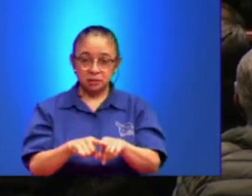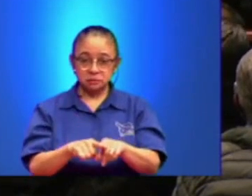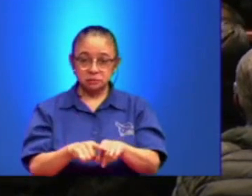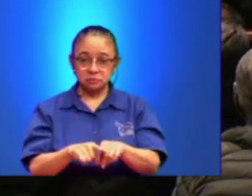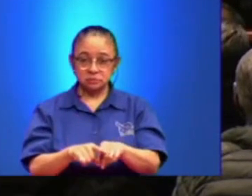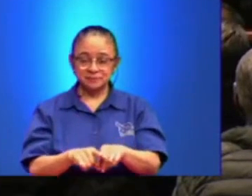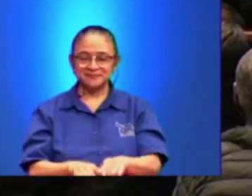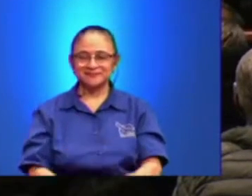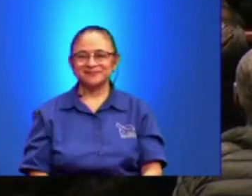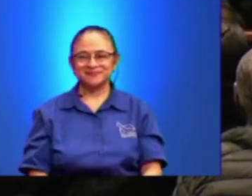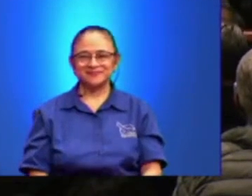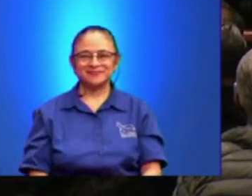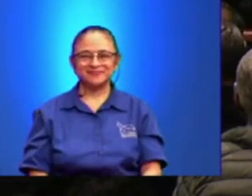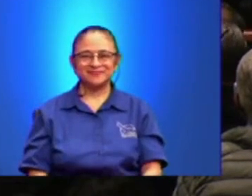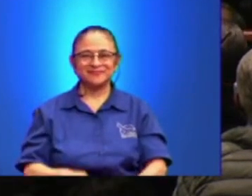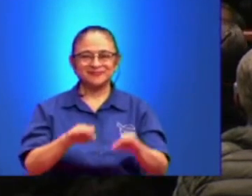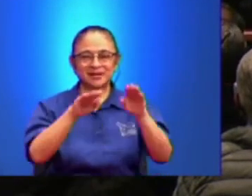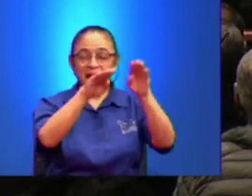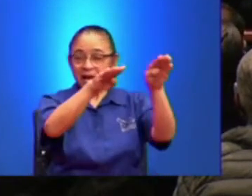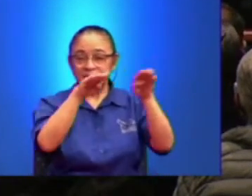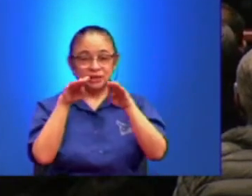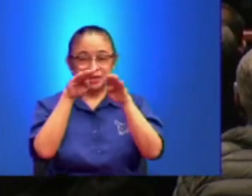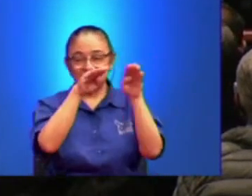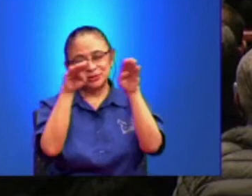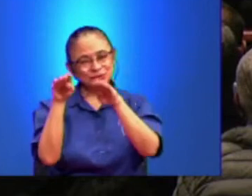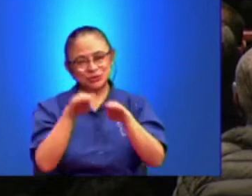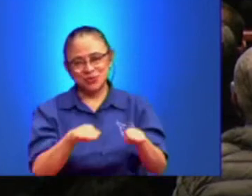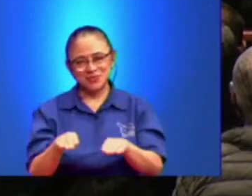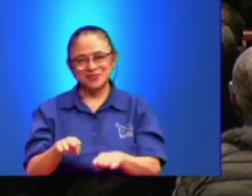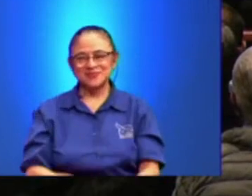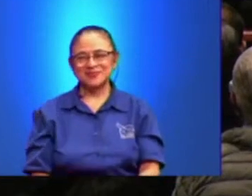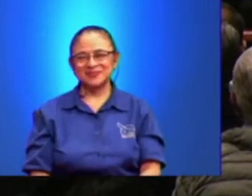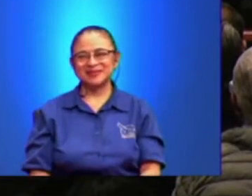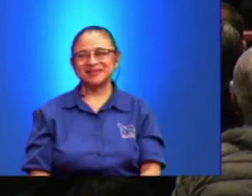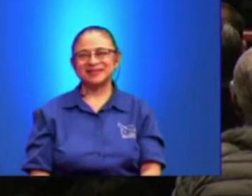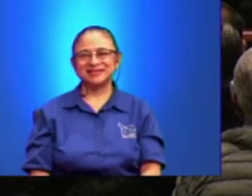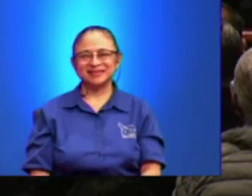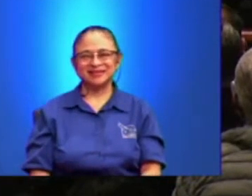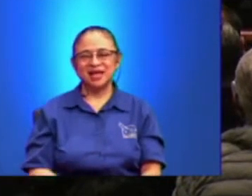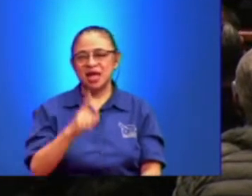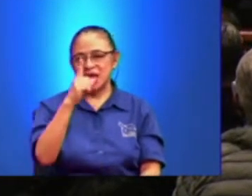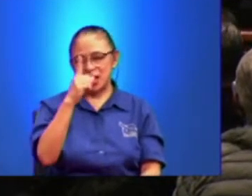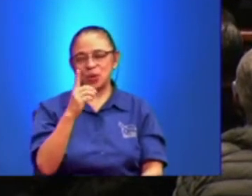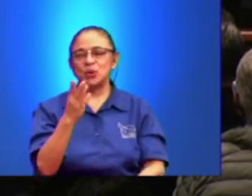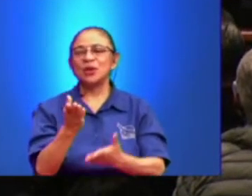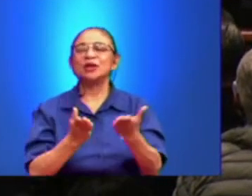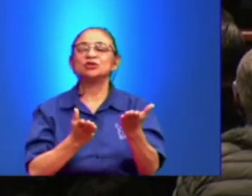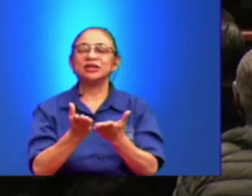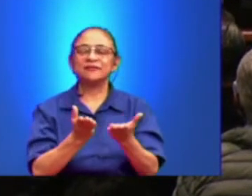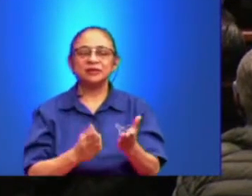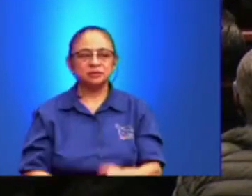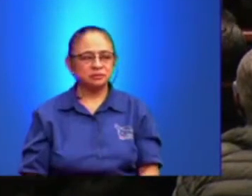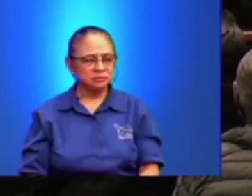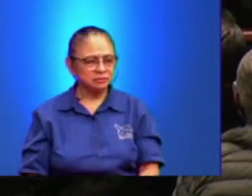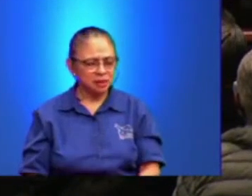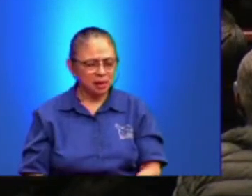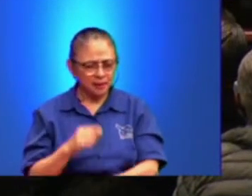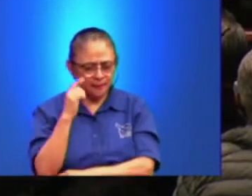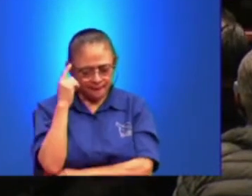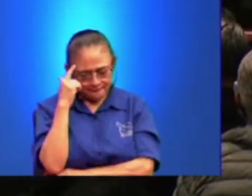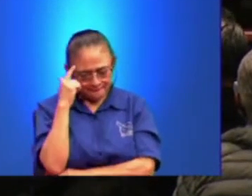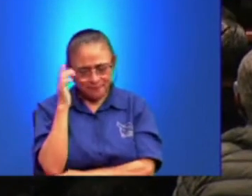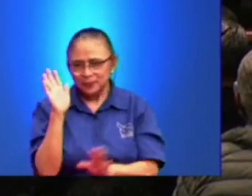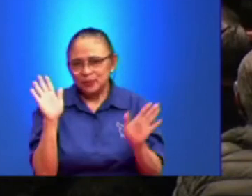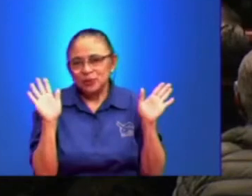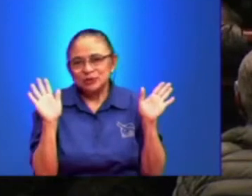usted ha estado y nos turnamos pero uno en los servicios y no sé si fue en ese servicio